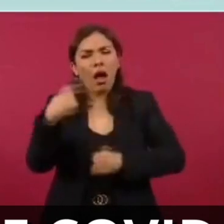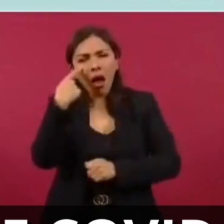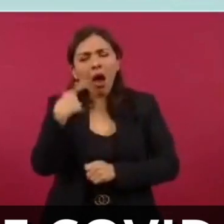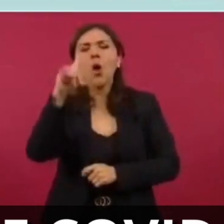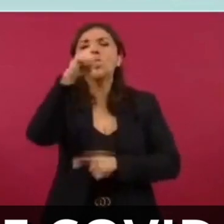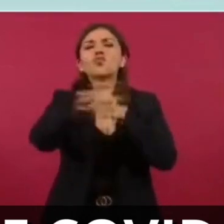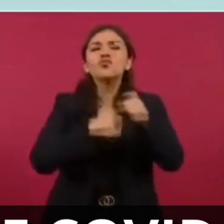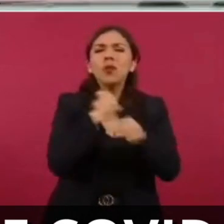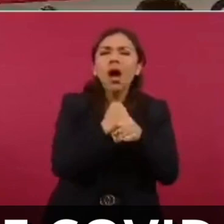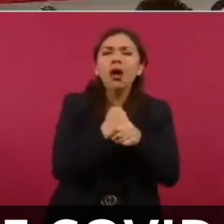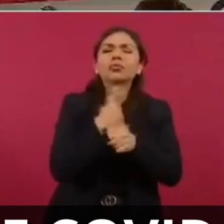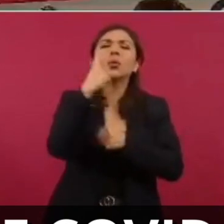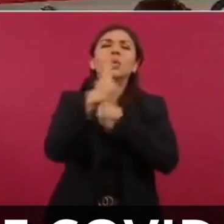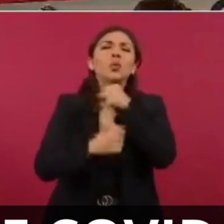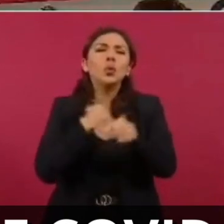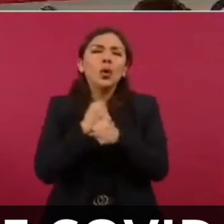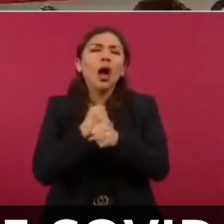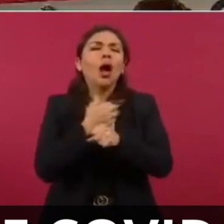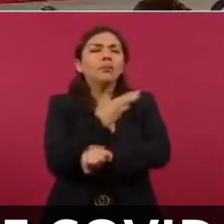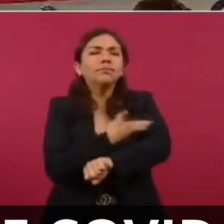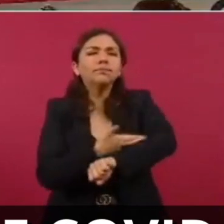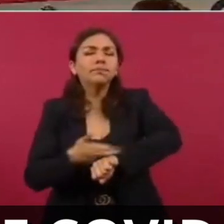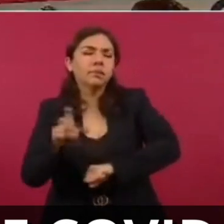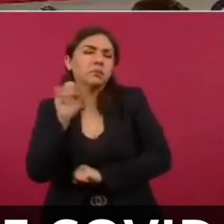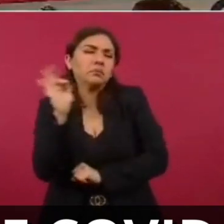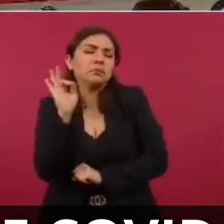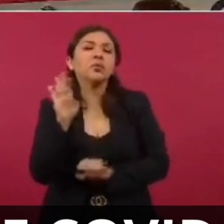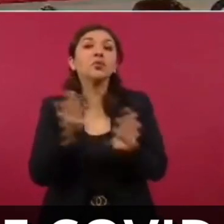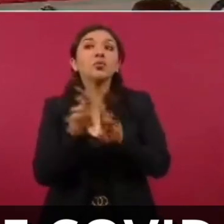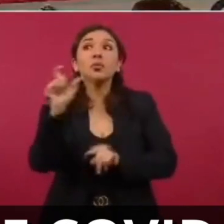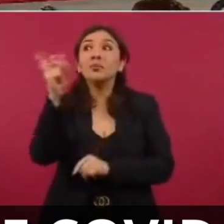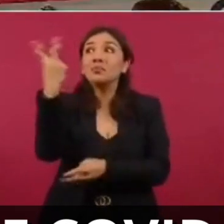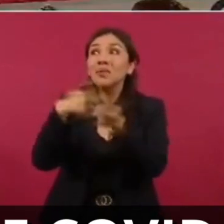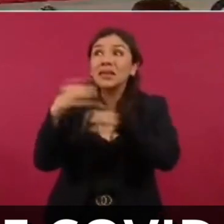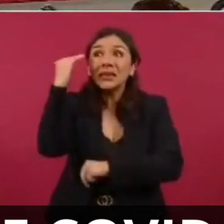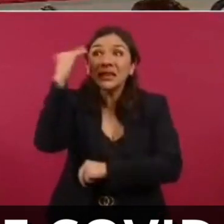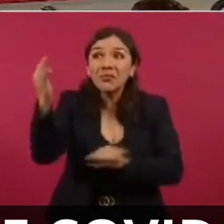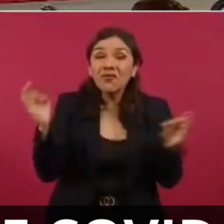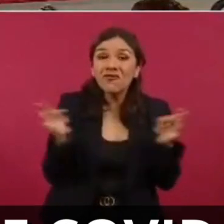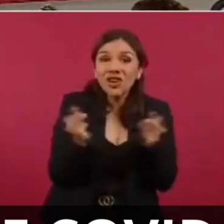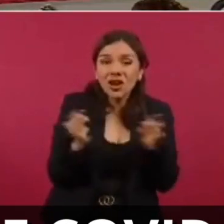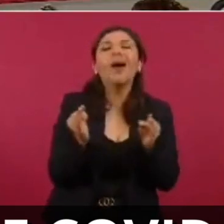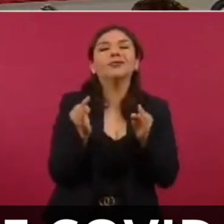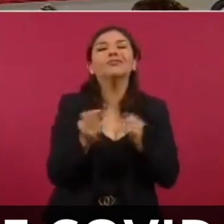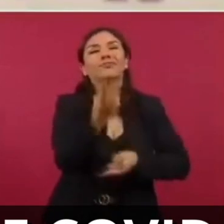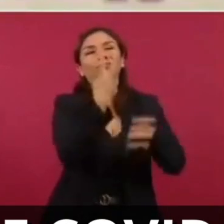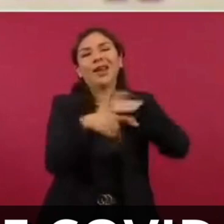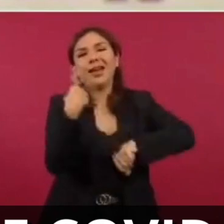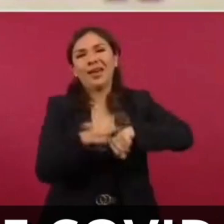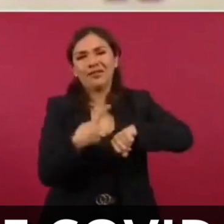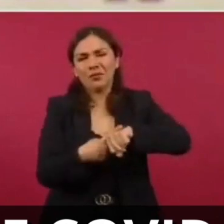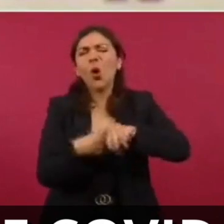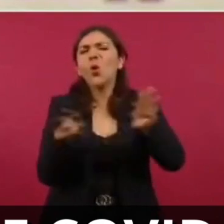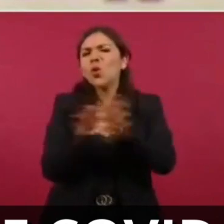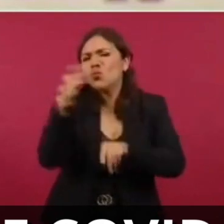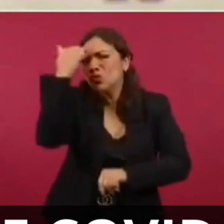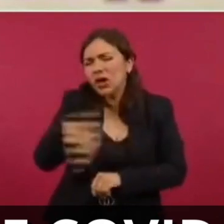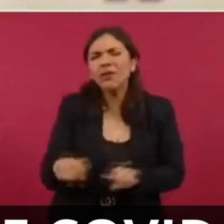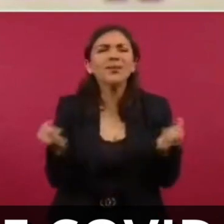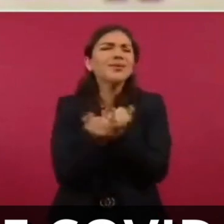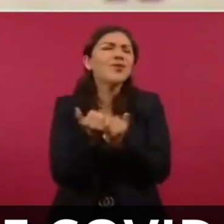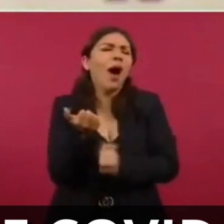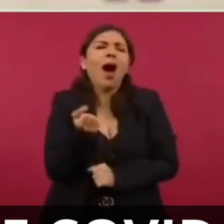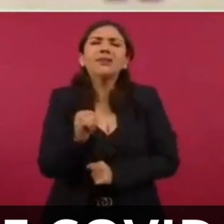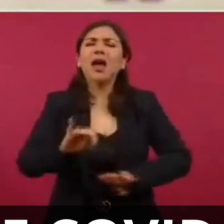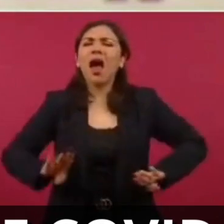anual, posiblemente coincidiendo con las temporadas frías del año. ¿Por qué sabemos esto? Porque así se comportan los virus